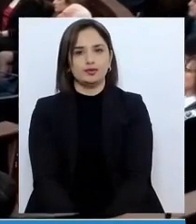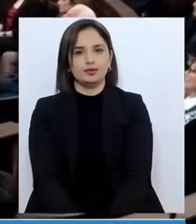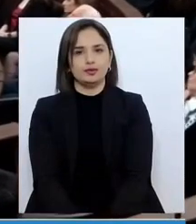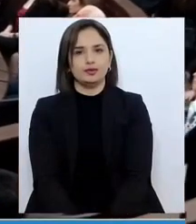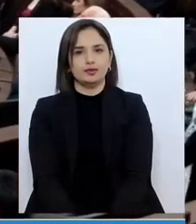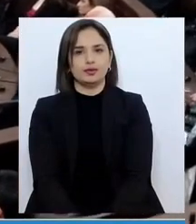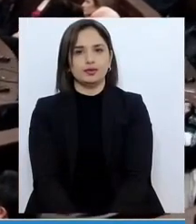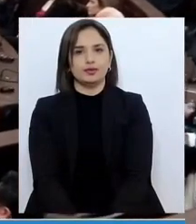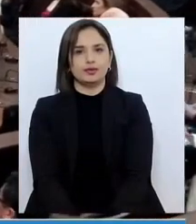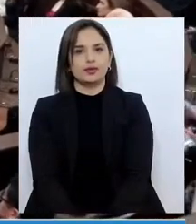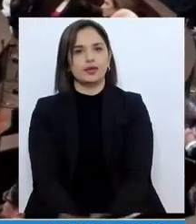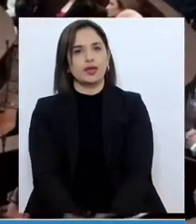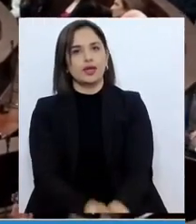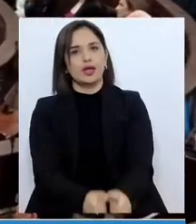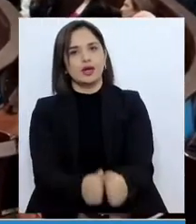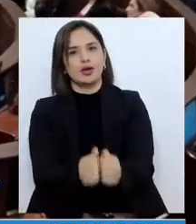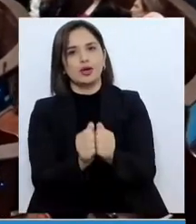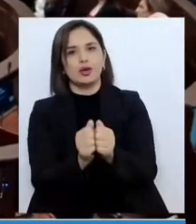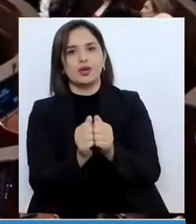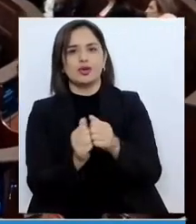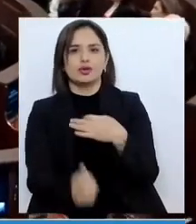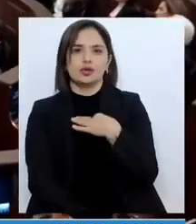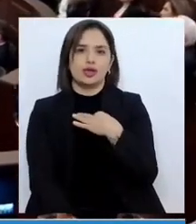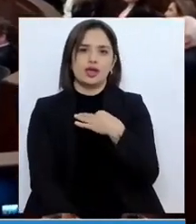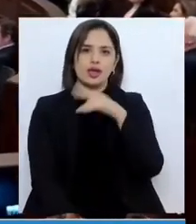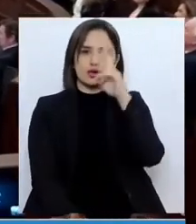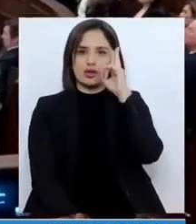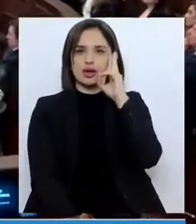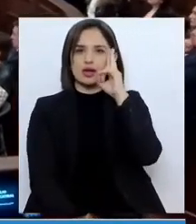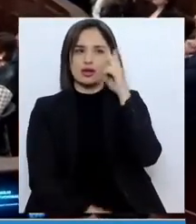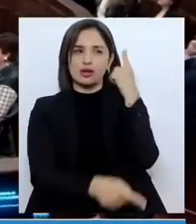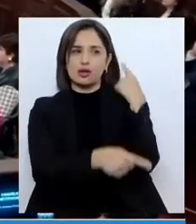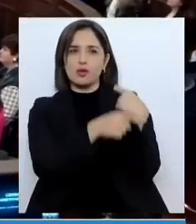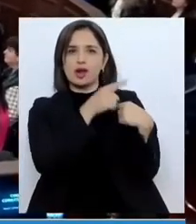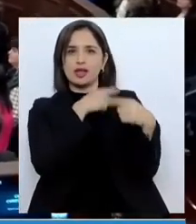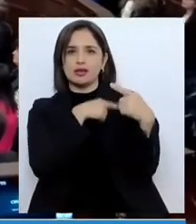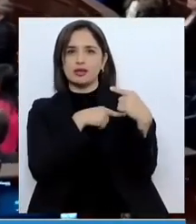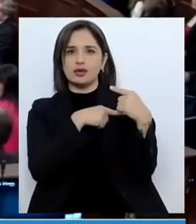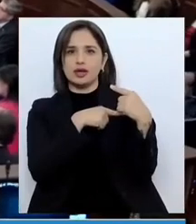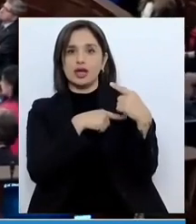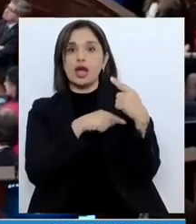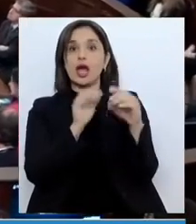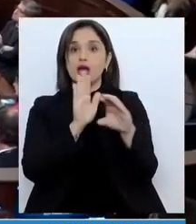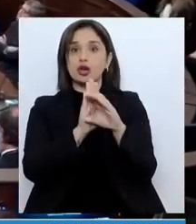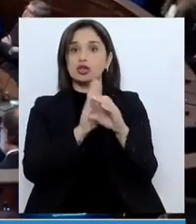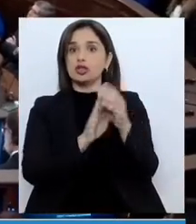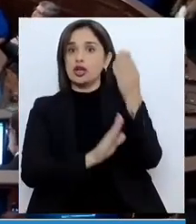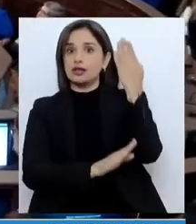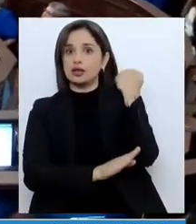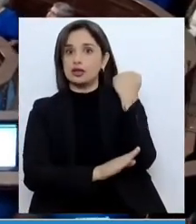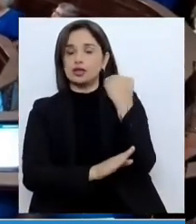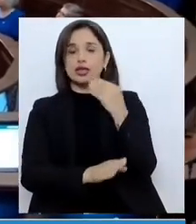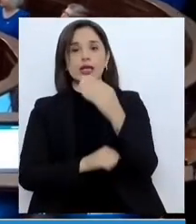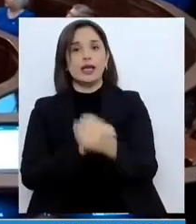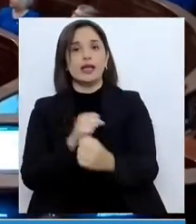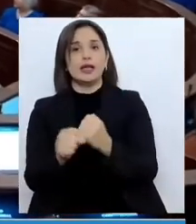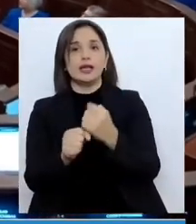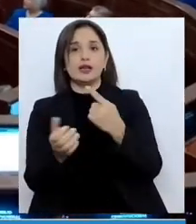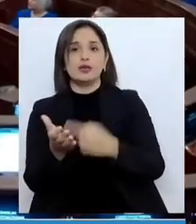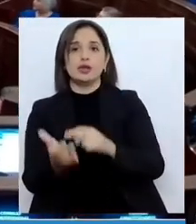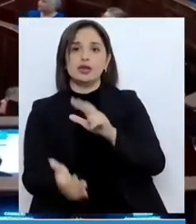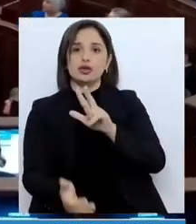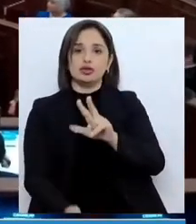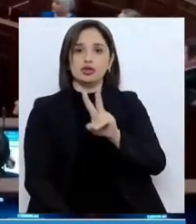Conciudadanos, recordemos la historia de sus constituciones. La de 1822, recién nacida la